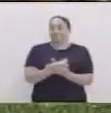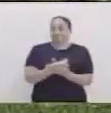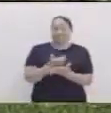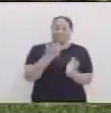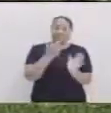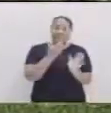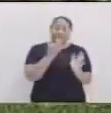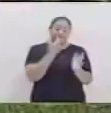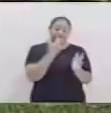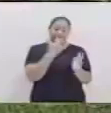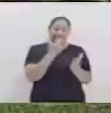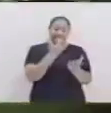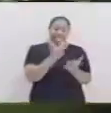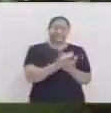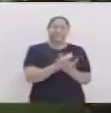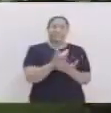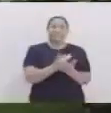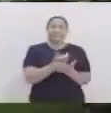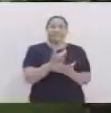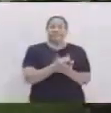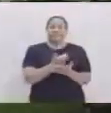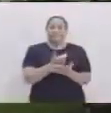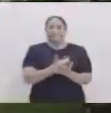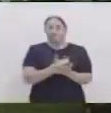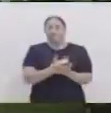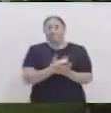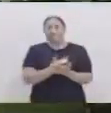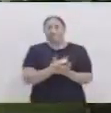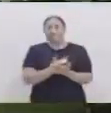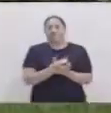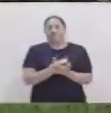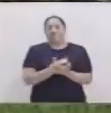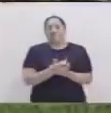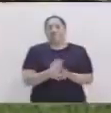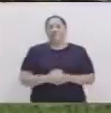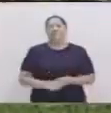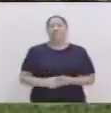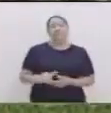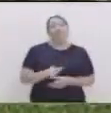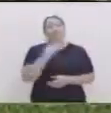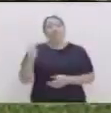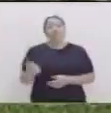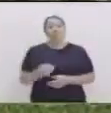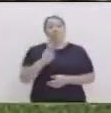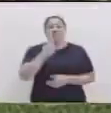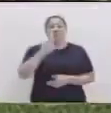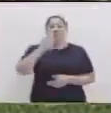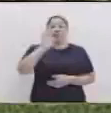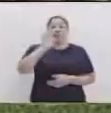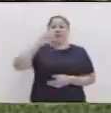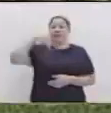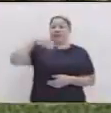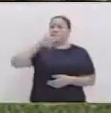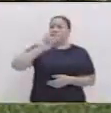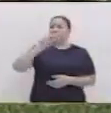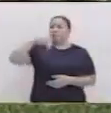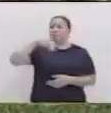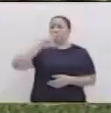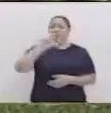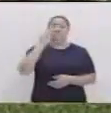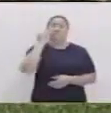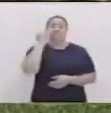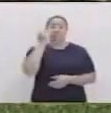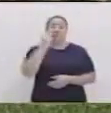golpear varias veces en mi palma izquierda, es la seña de cobrar. Renunciar, voy a hacer un círculo o